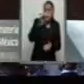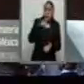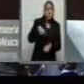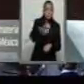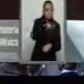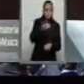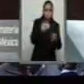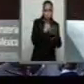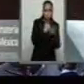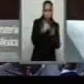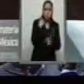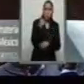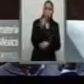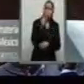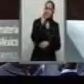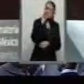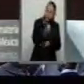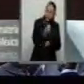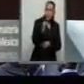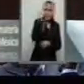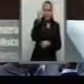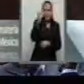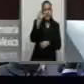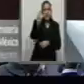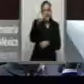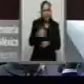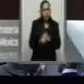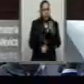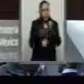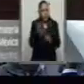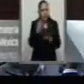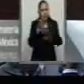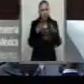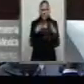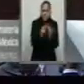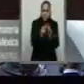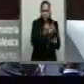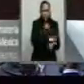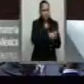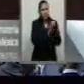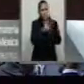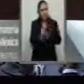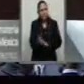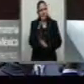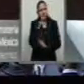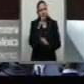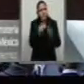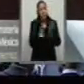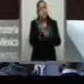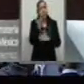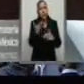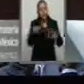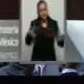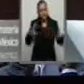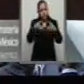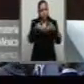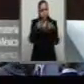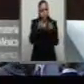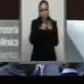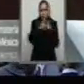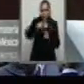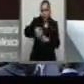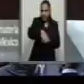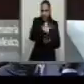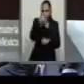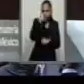libertad de innovación, ensayo, creatividad y propuestas de una próxima Asamblea Constituyente. El dictamen